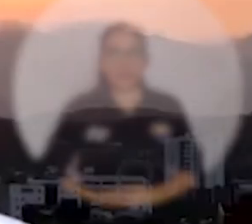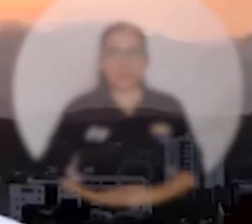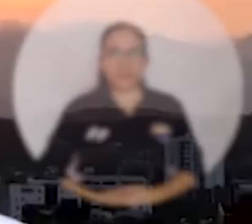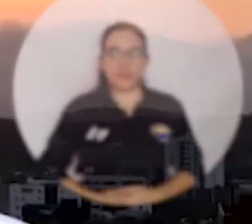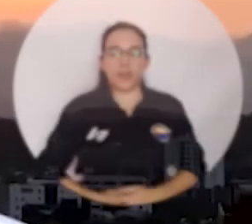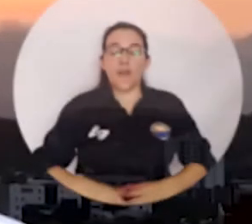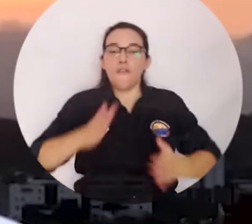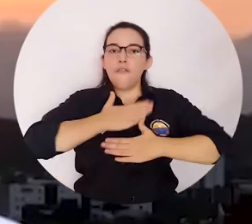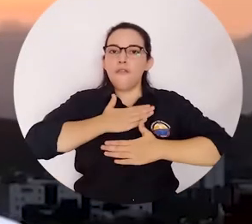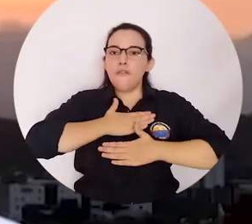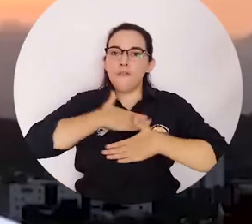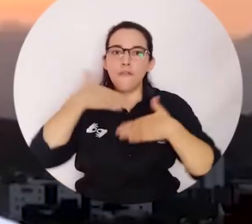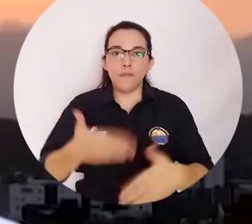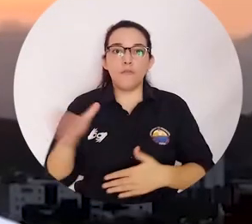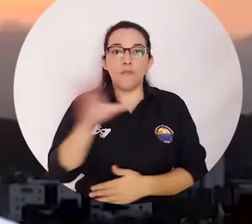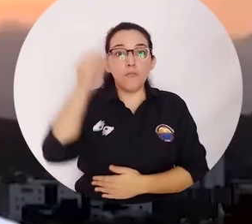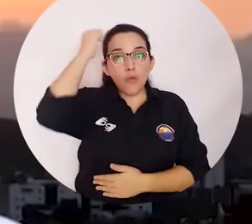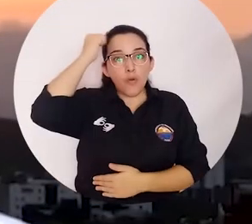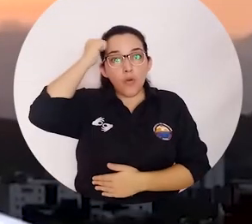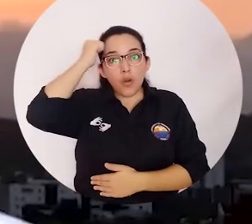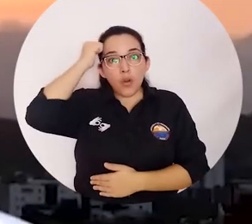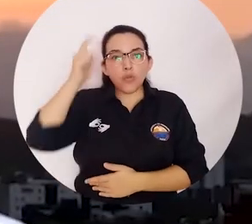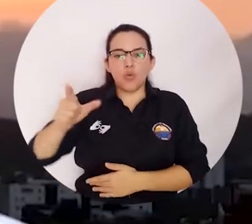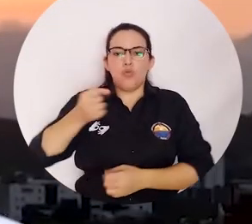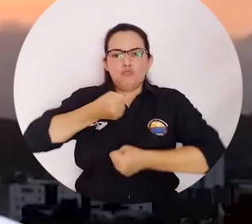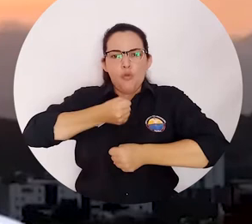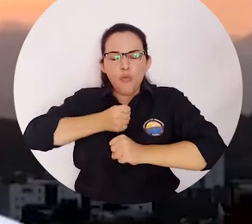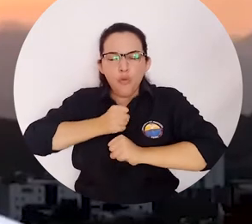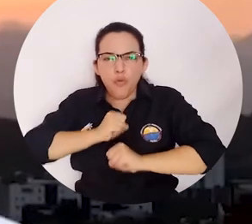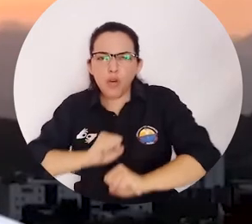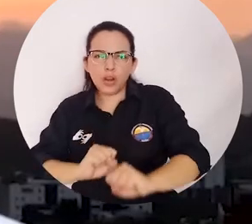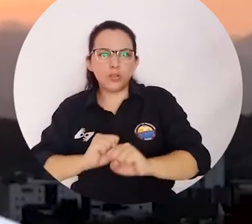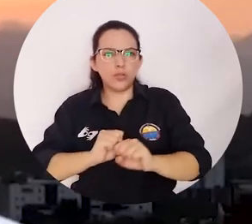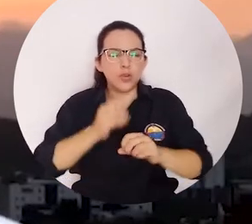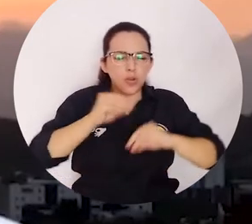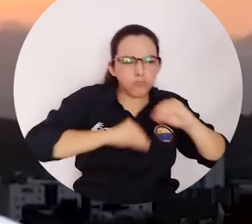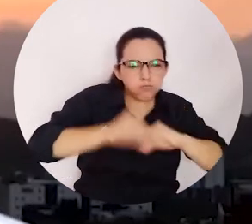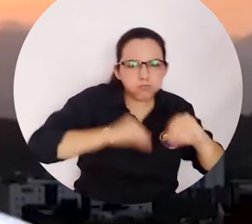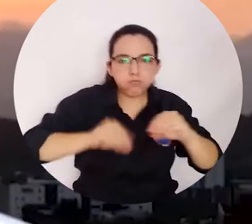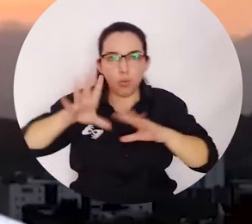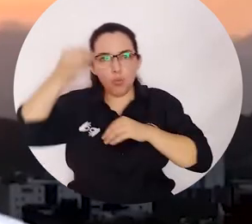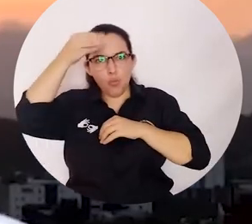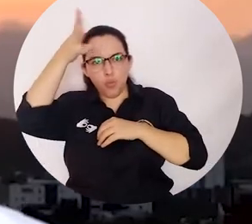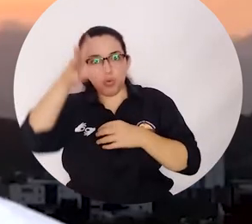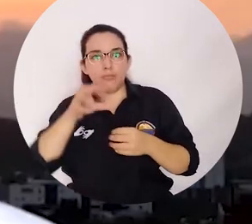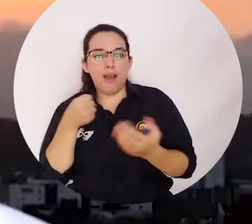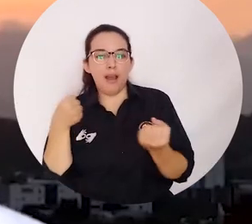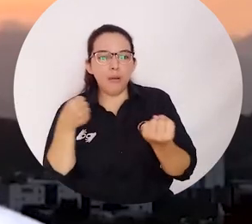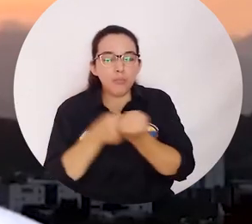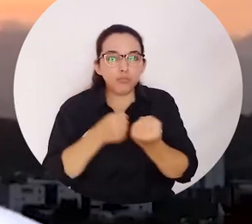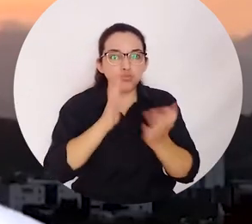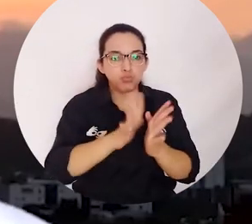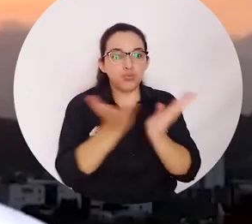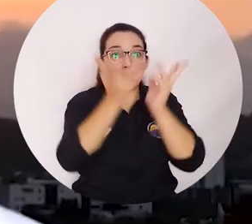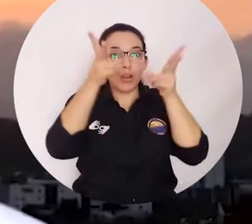Muchas felicitaciones para los profesores que con su esfuerzo, sacrificio y conocimientos ayudaron a que los